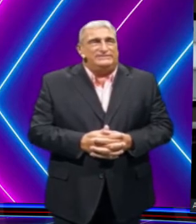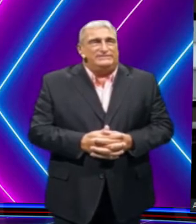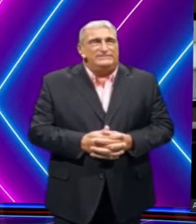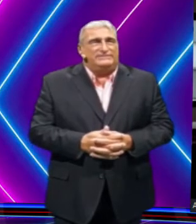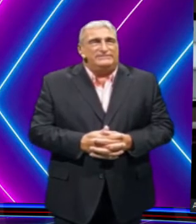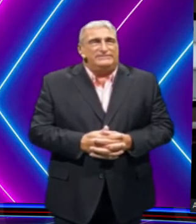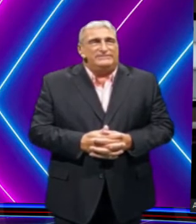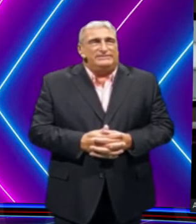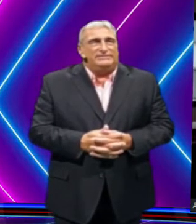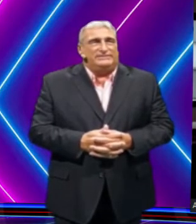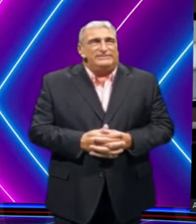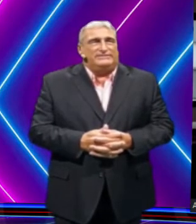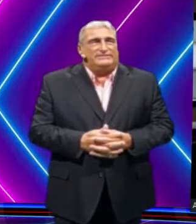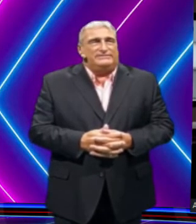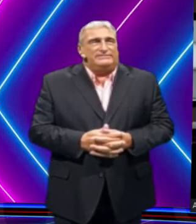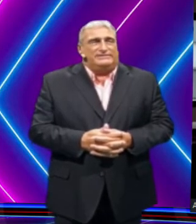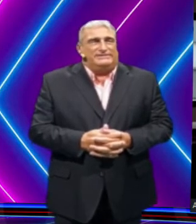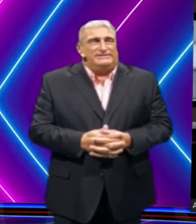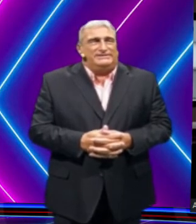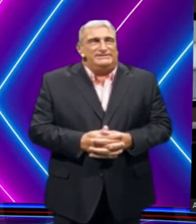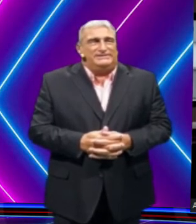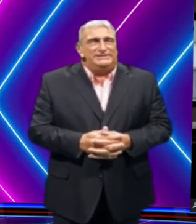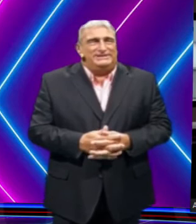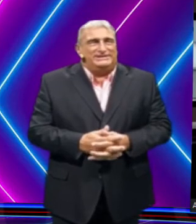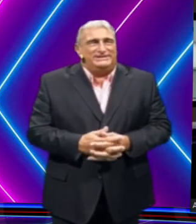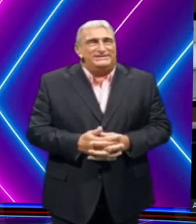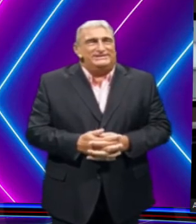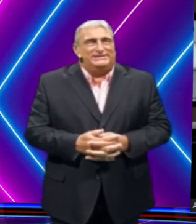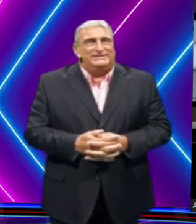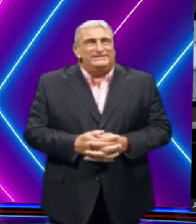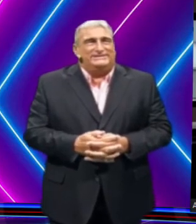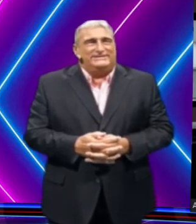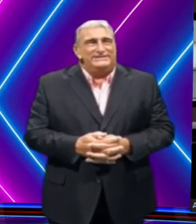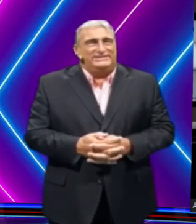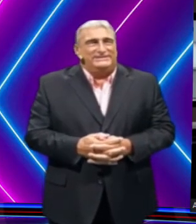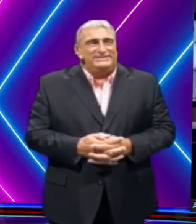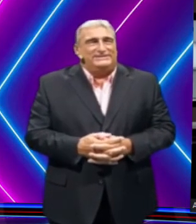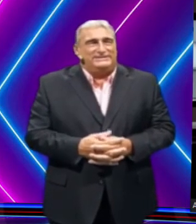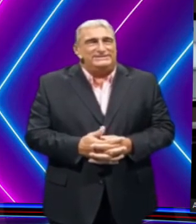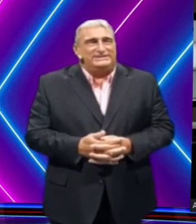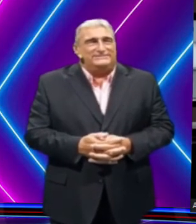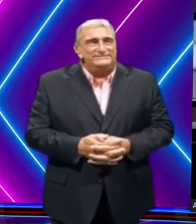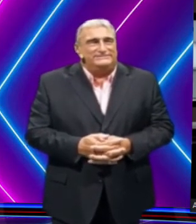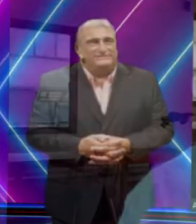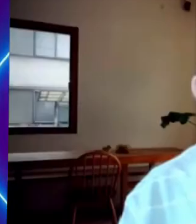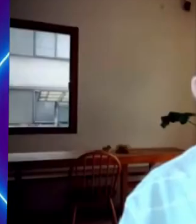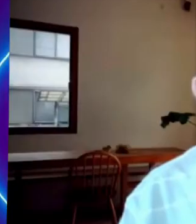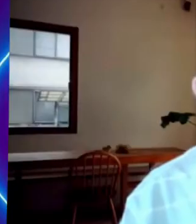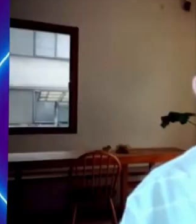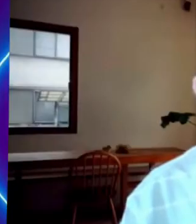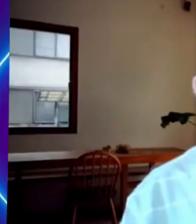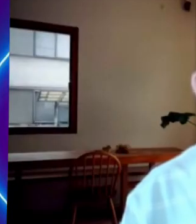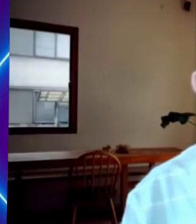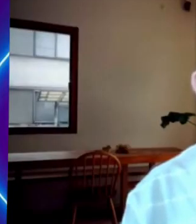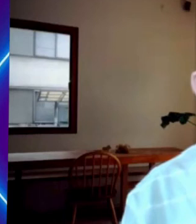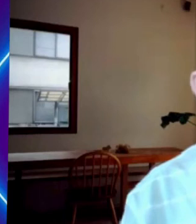Entonces Salomón dijo: esta es la madre. La que dijo: no, déselo a ella. Usted es la madre. Exacto.